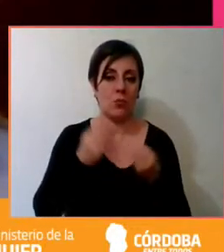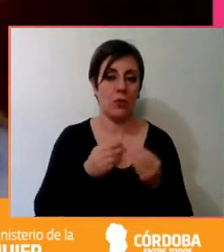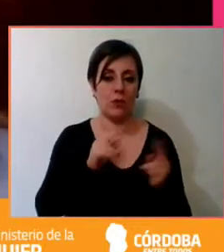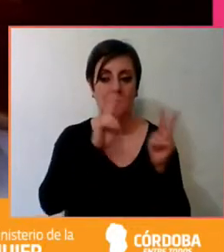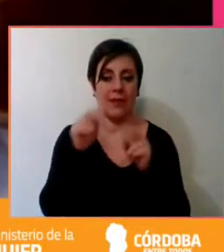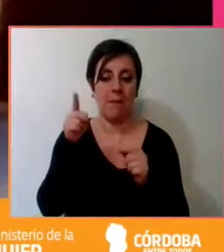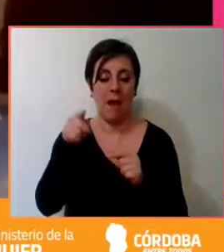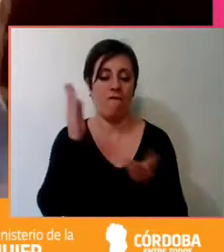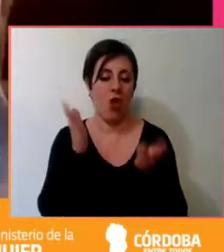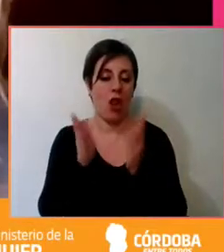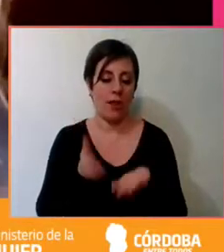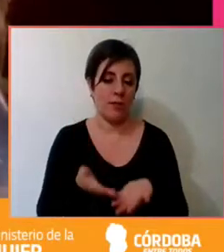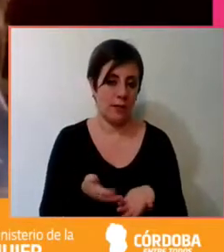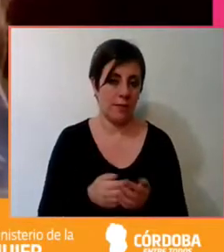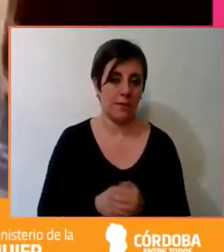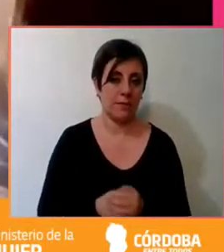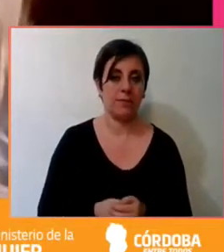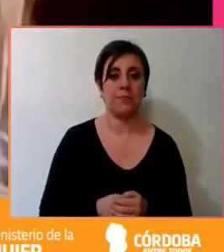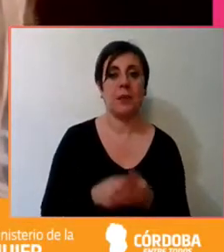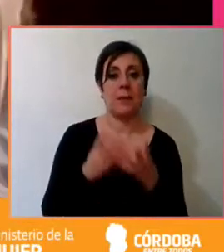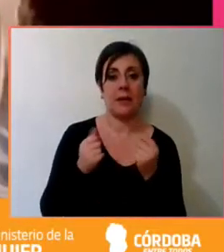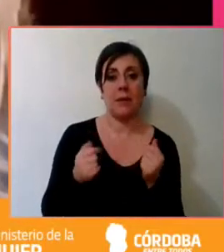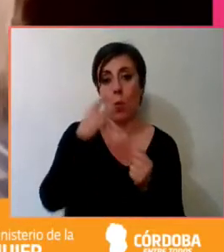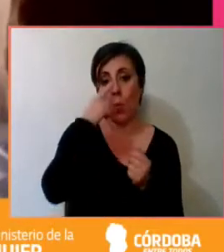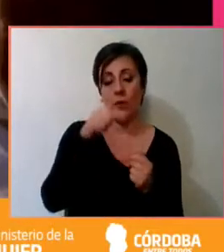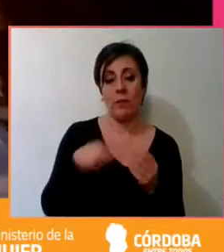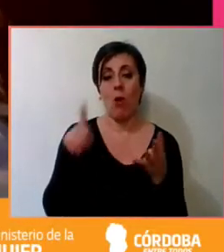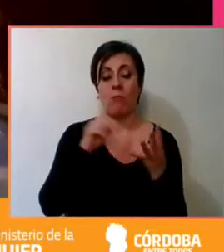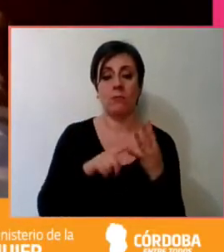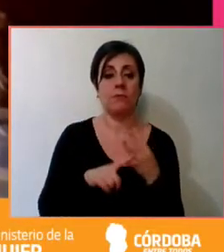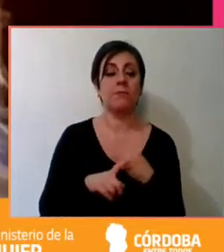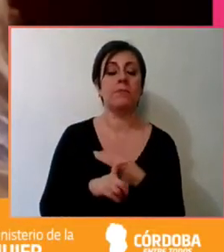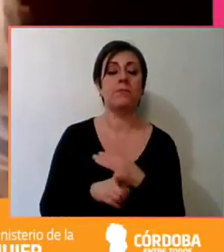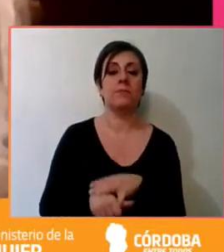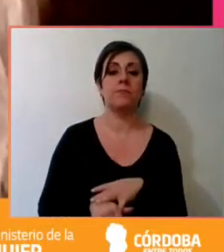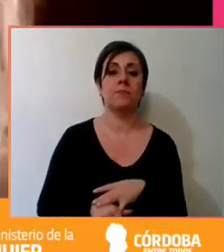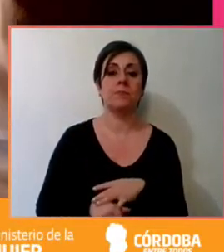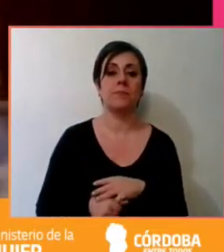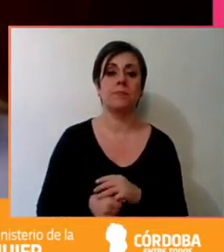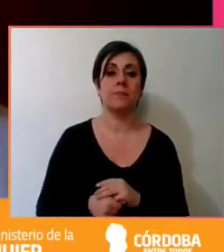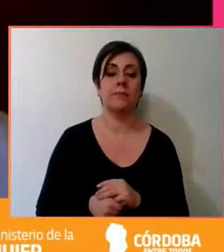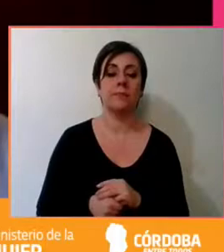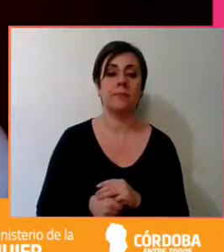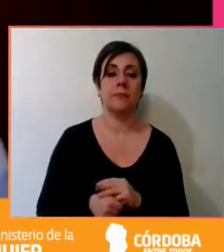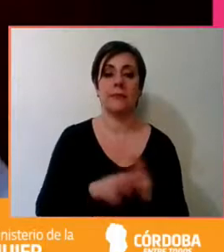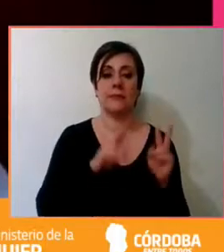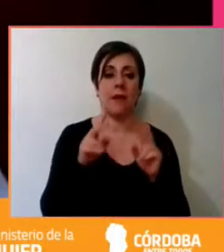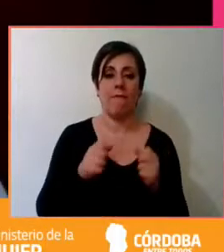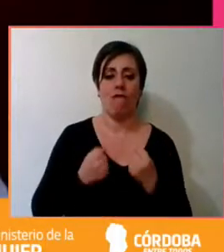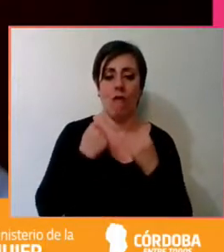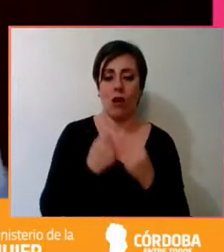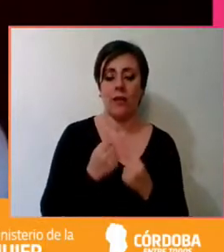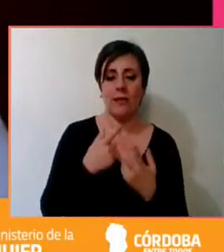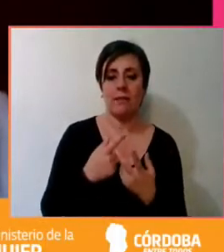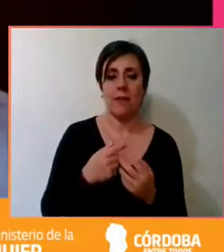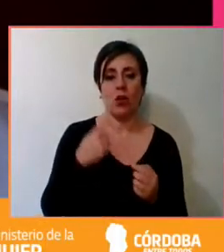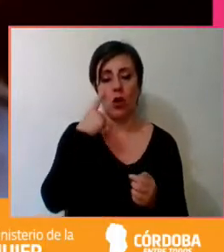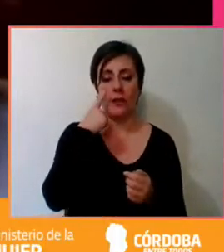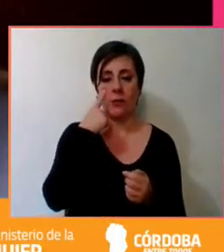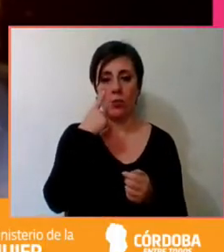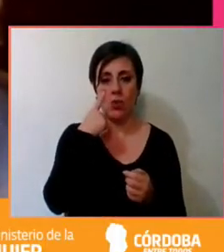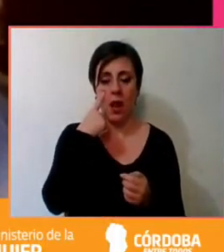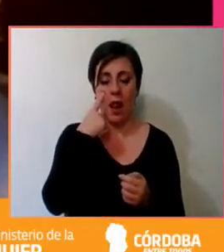de violencia. Y para terminar, el último de los componentes de la Comisión Interamericana de Mujeres es el fortalecimiento